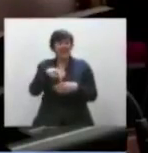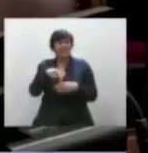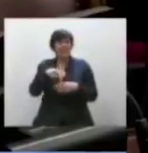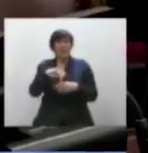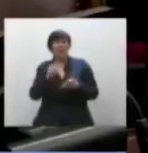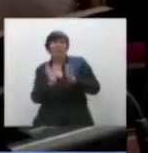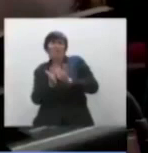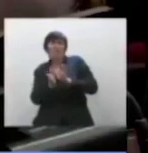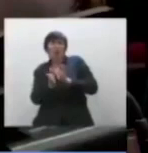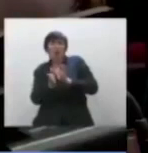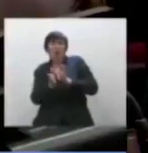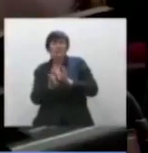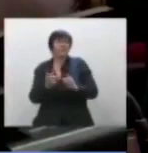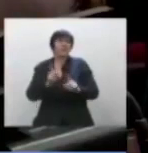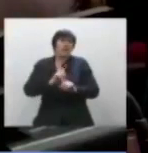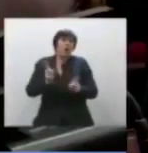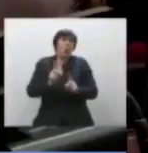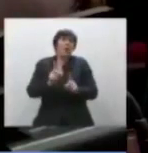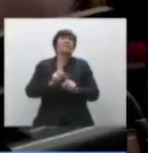de los discursos. ¿Qué busca? ¿Un atenuante? ¿Qué busca? No, es